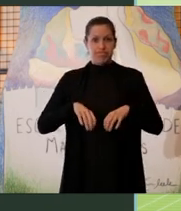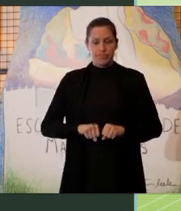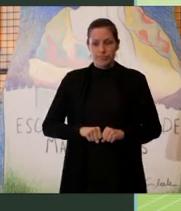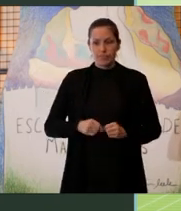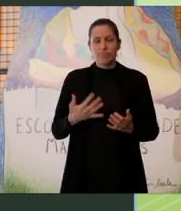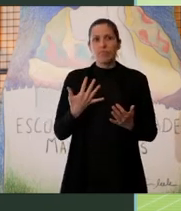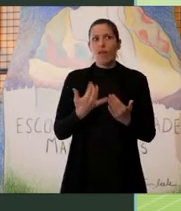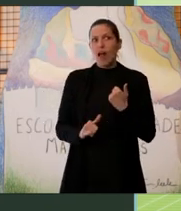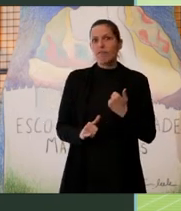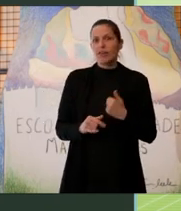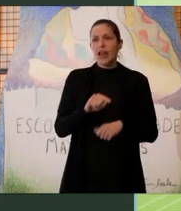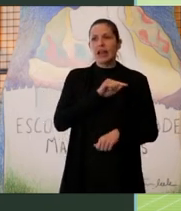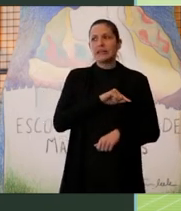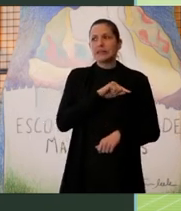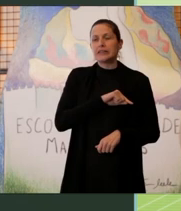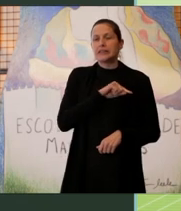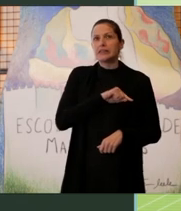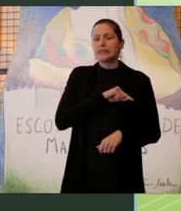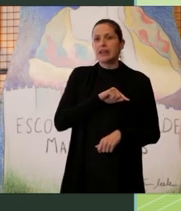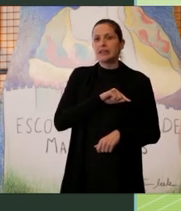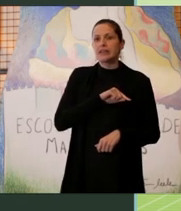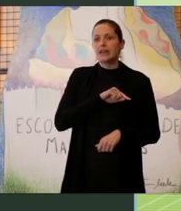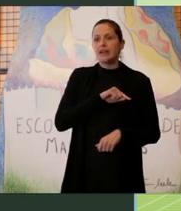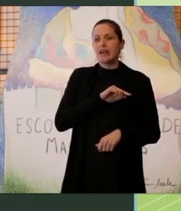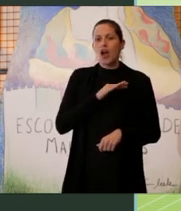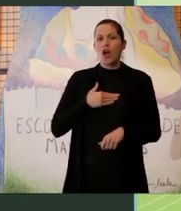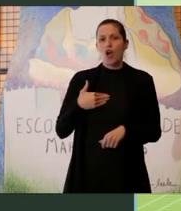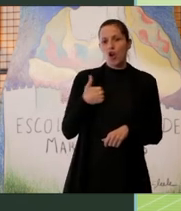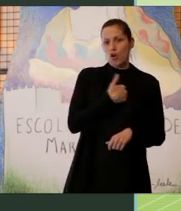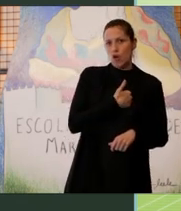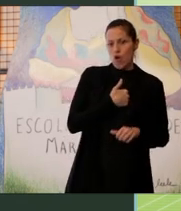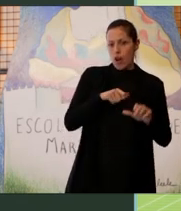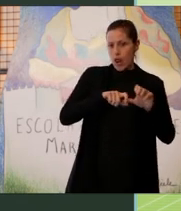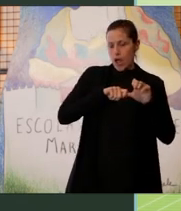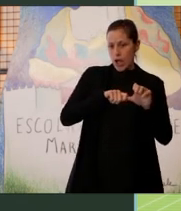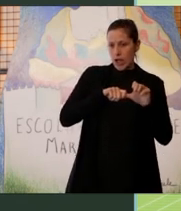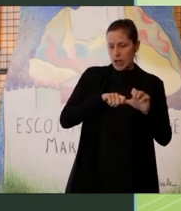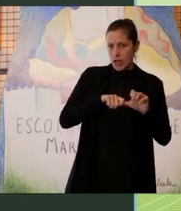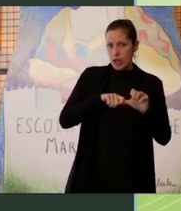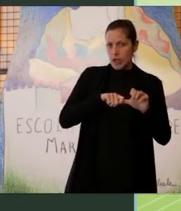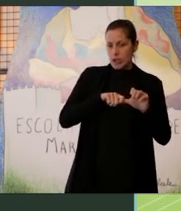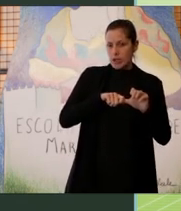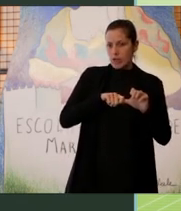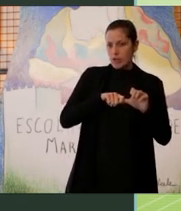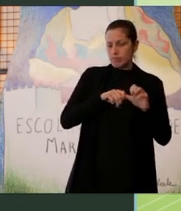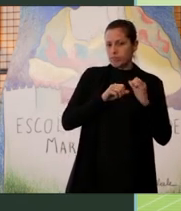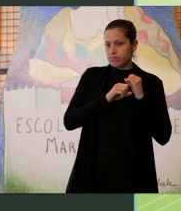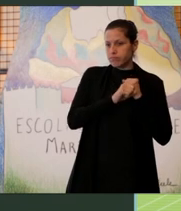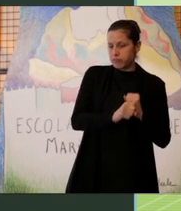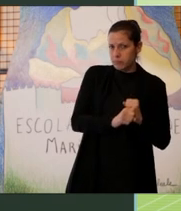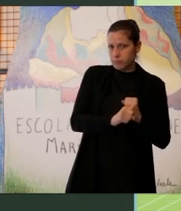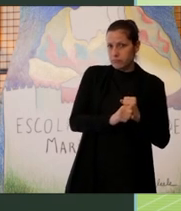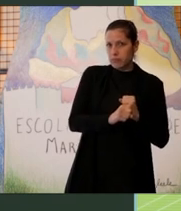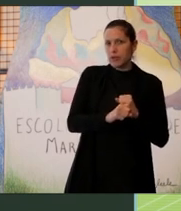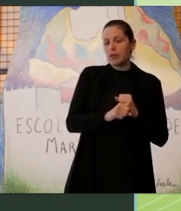doble vínculo en el de la reclamaciones del rol de género asociado a las cuestiones tradicionales del ámbito del hogar